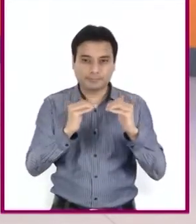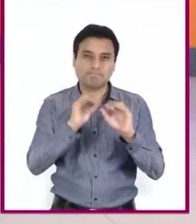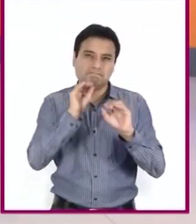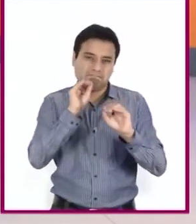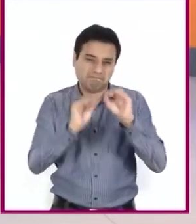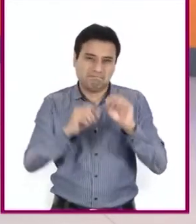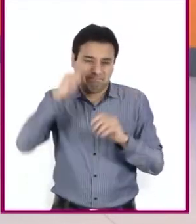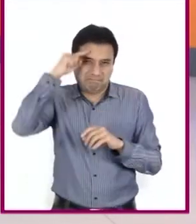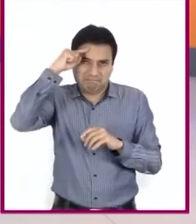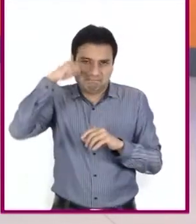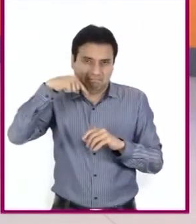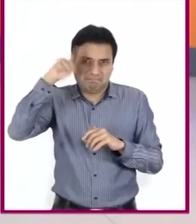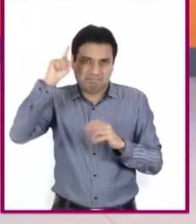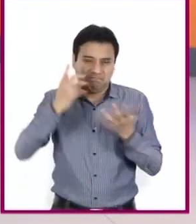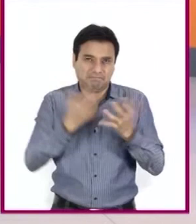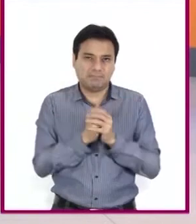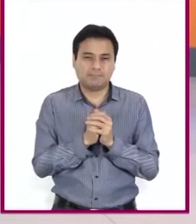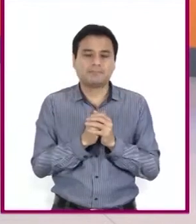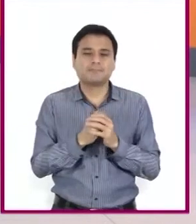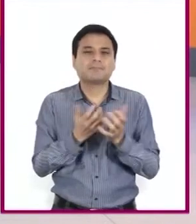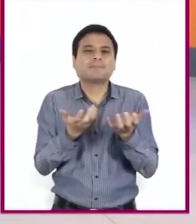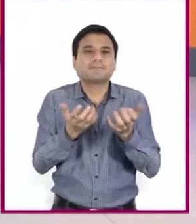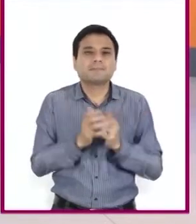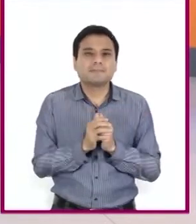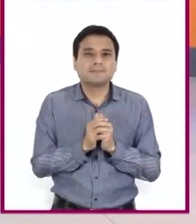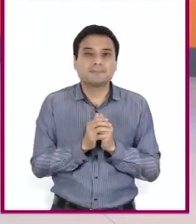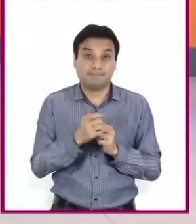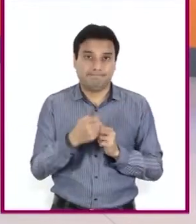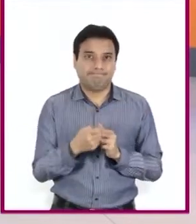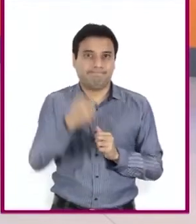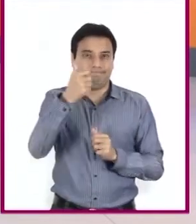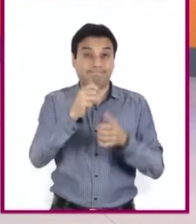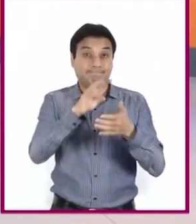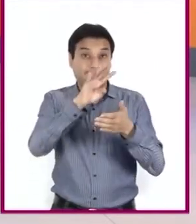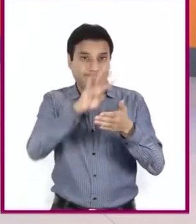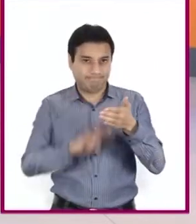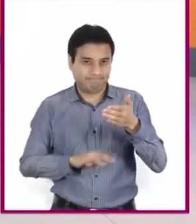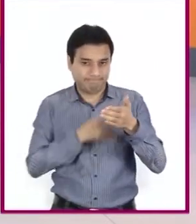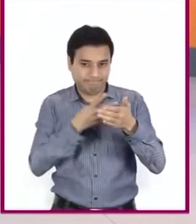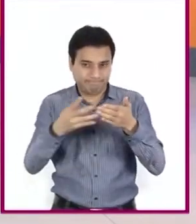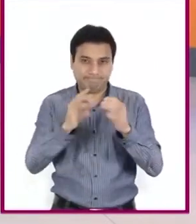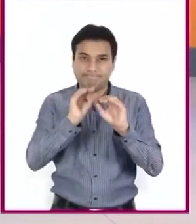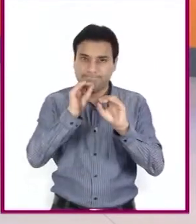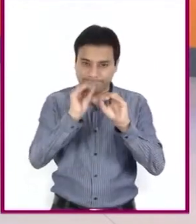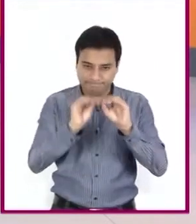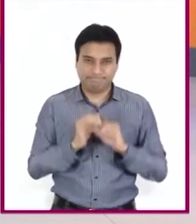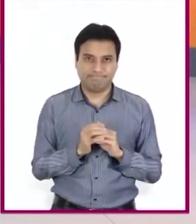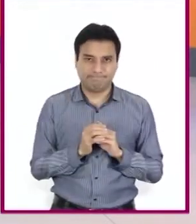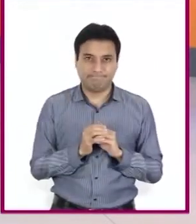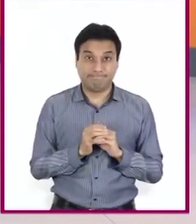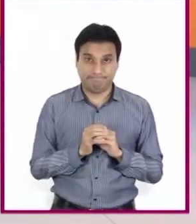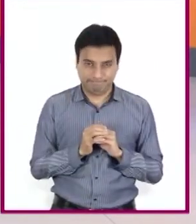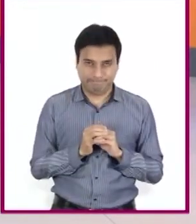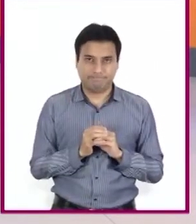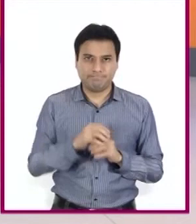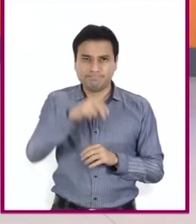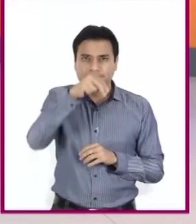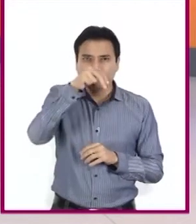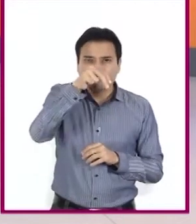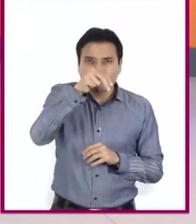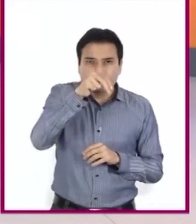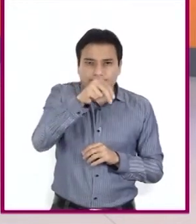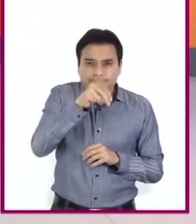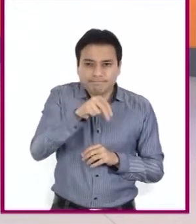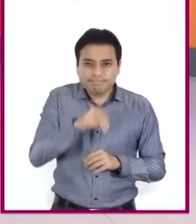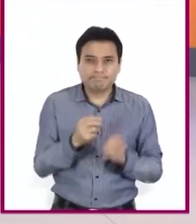representarla. Lo primero es construir una tabla con los valores de n, que representa el número